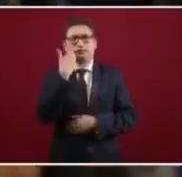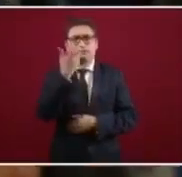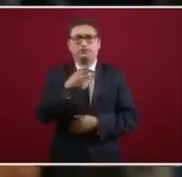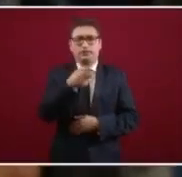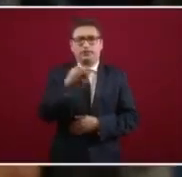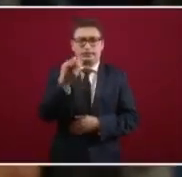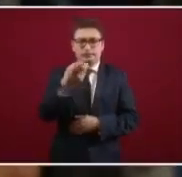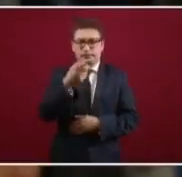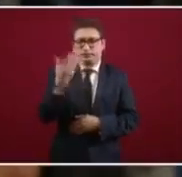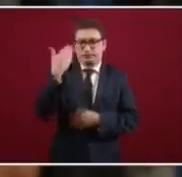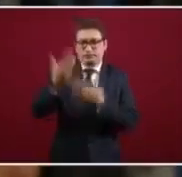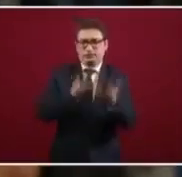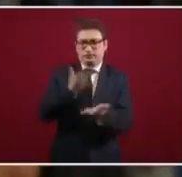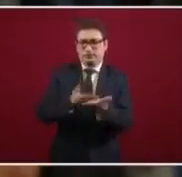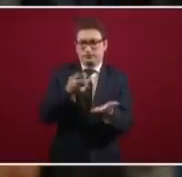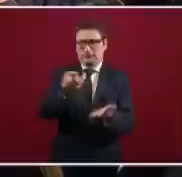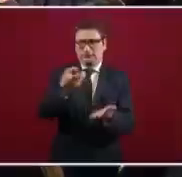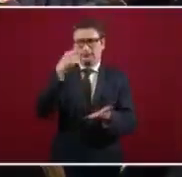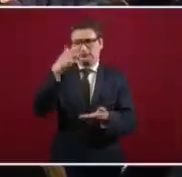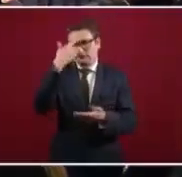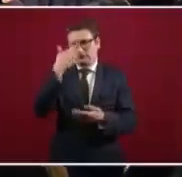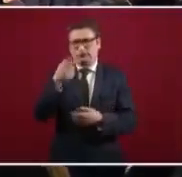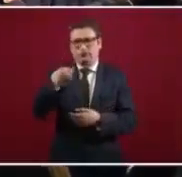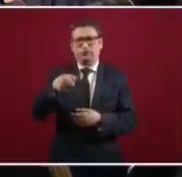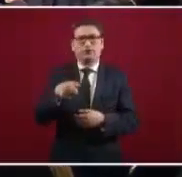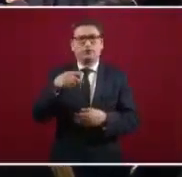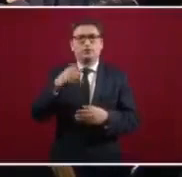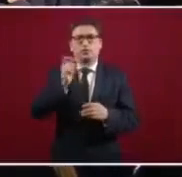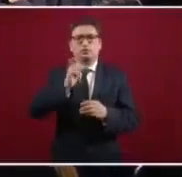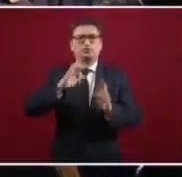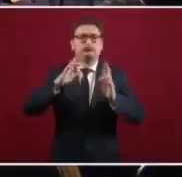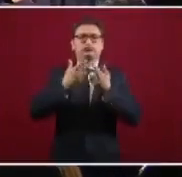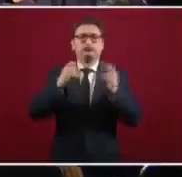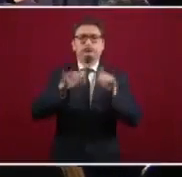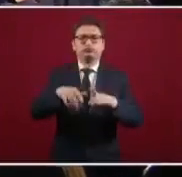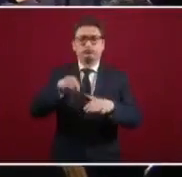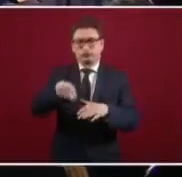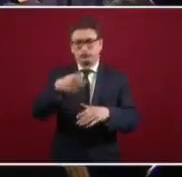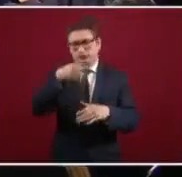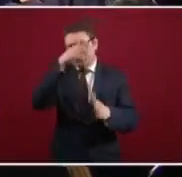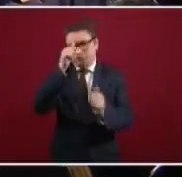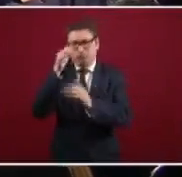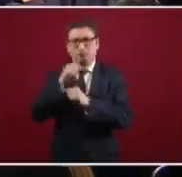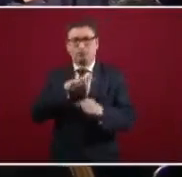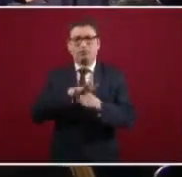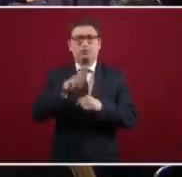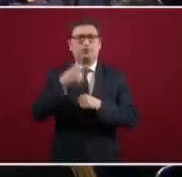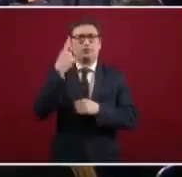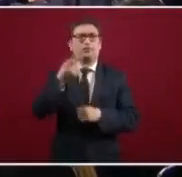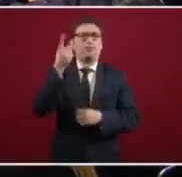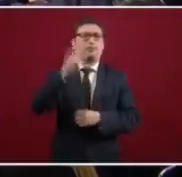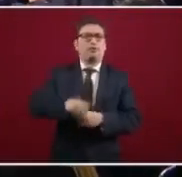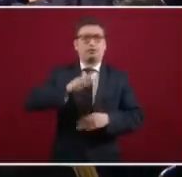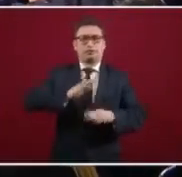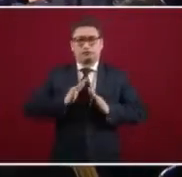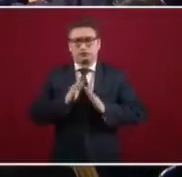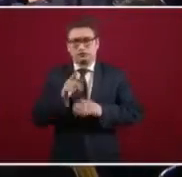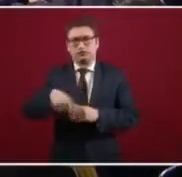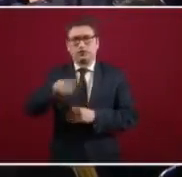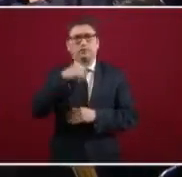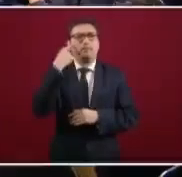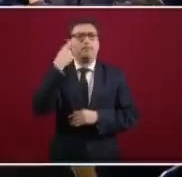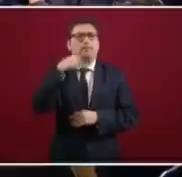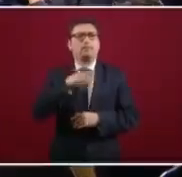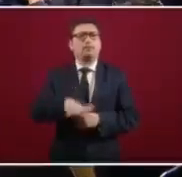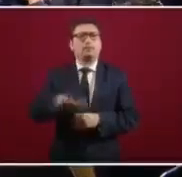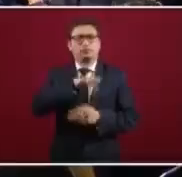elemento que se planteó en el momento de la reunión que tuvieron donde tomaron el acuerdo de incorporar los mandos militarizados para